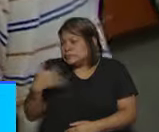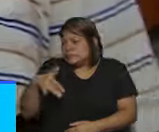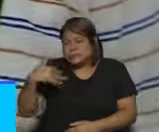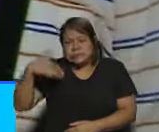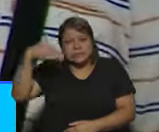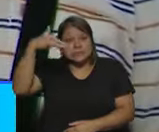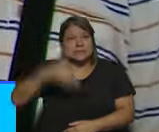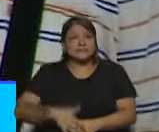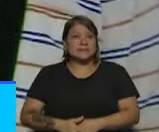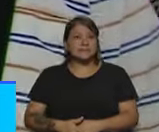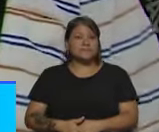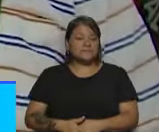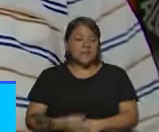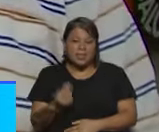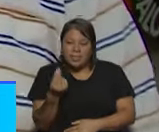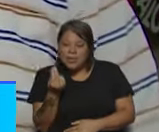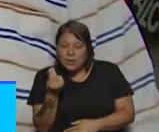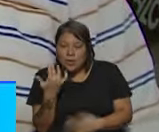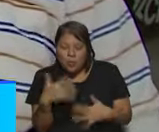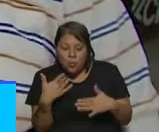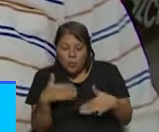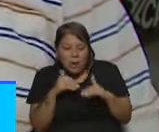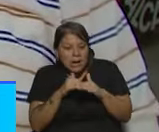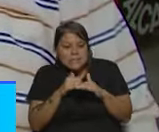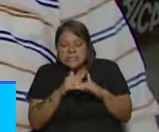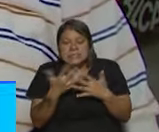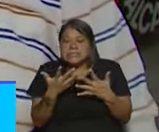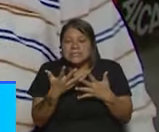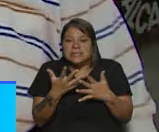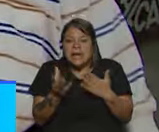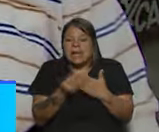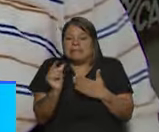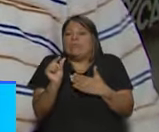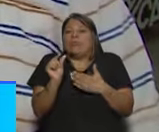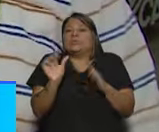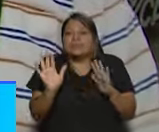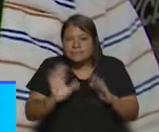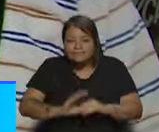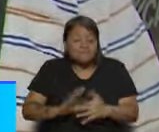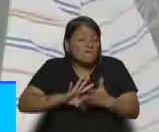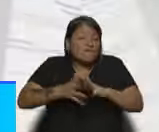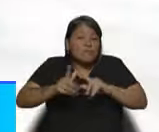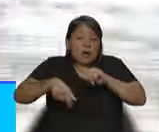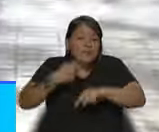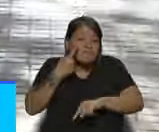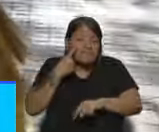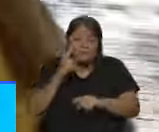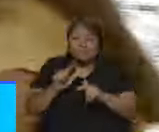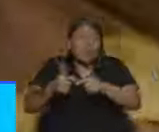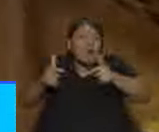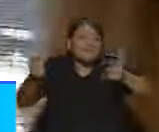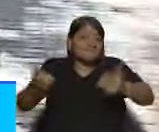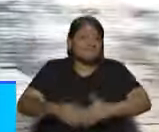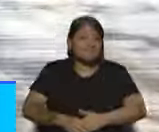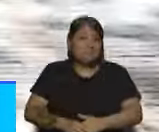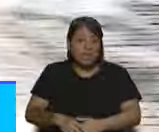ser el dinero como estirarlo como chicl no hay otra forma de vivir llega fin de mes con